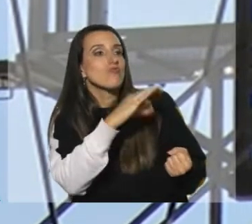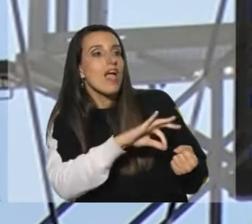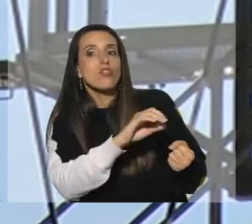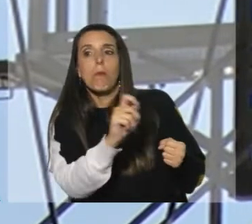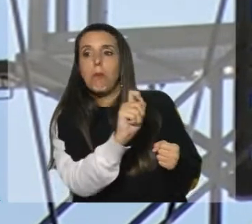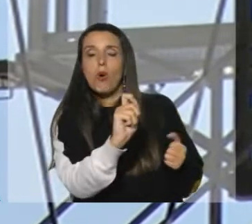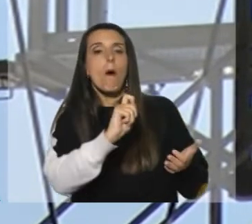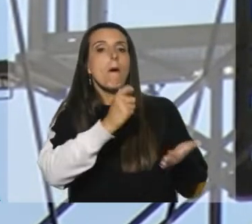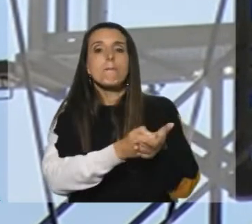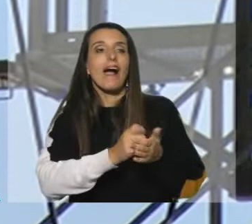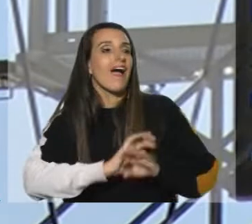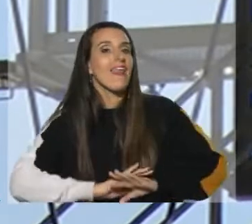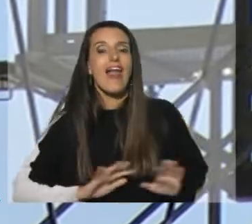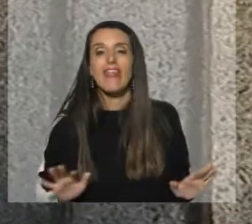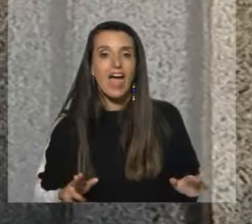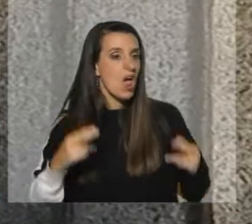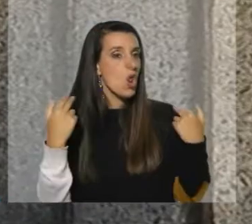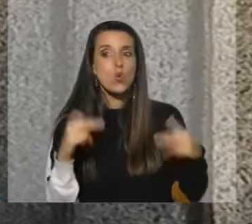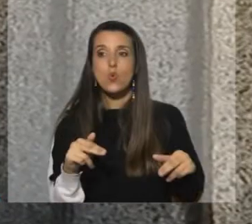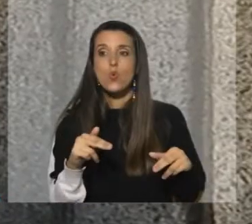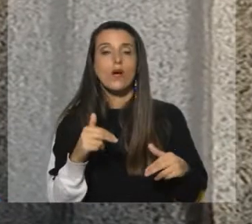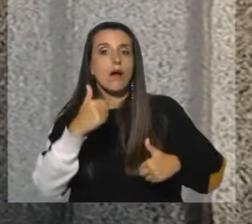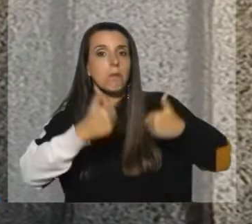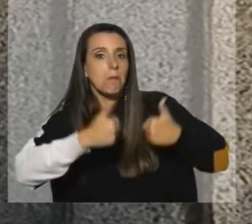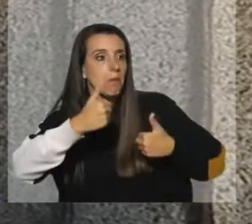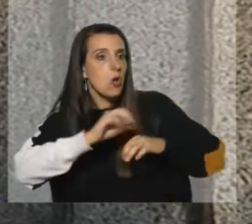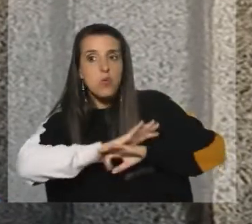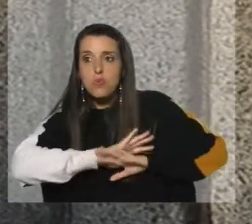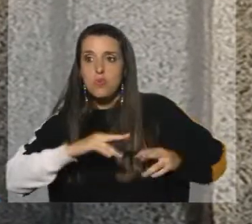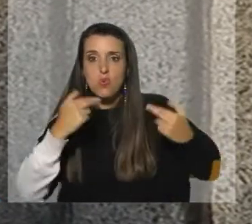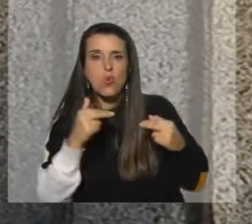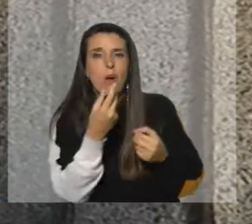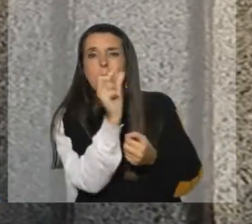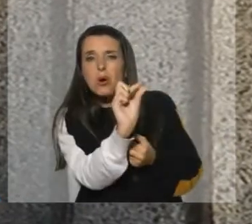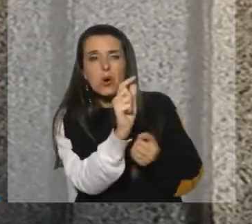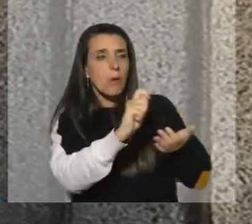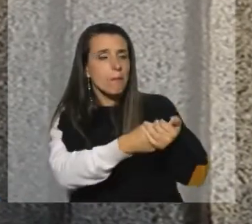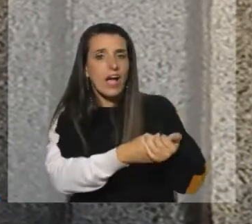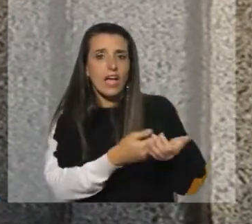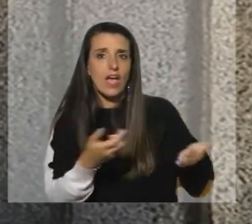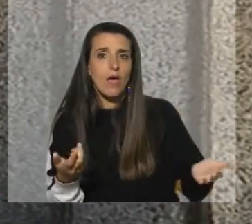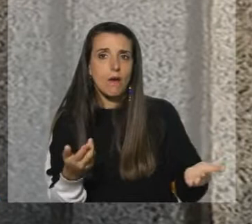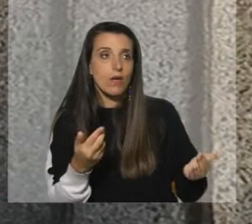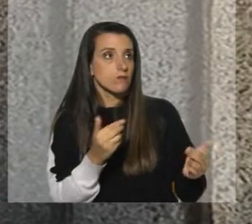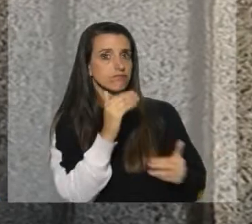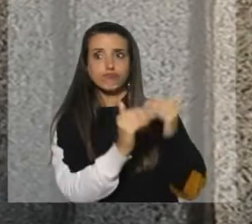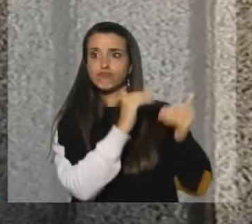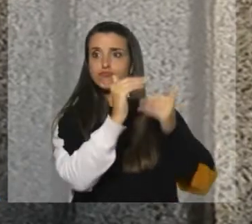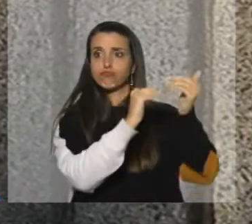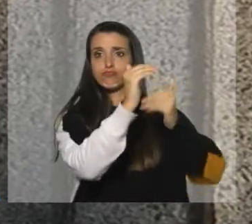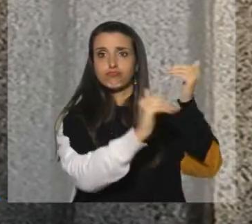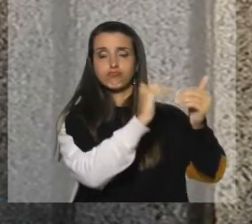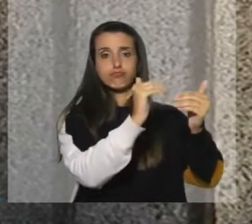pagar el piso porque nunca se licitó pagando lo muy bajo y generó un desarrollo allí en